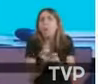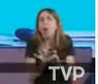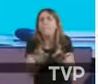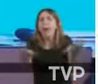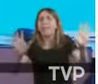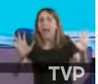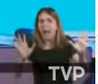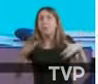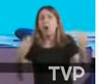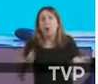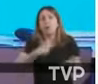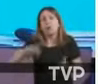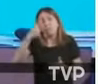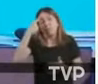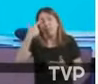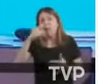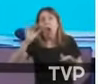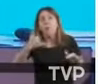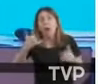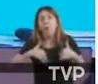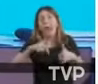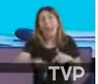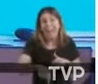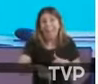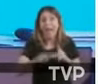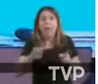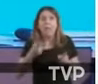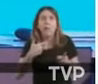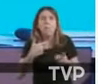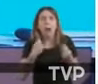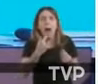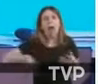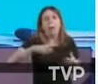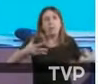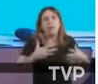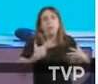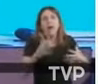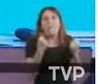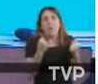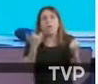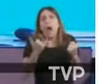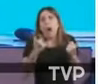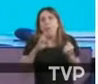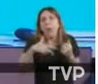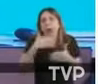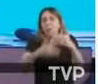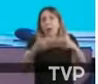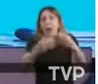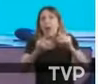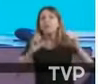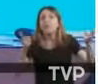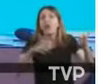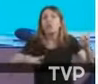camino que consideramos más sano para la Argentina, pero por supuesto, para tener más fuerza, hay un camino por recorrer desde el punto de vista